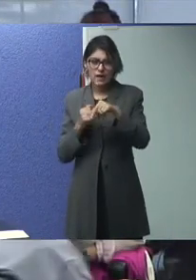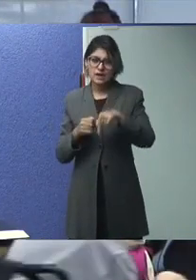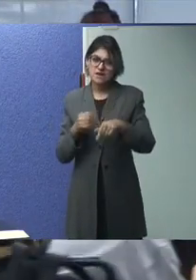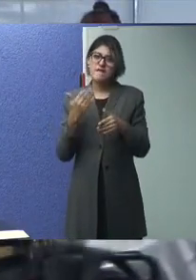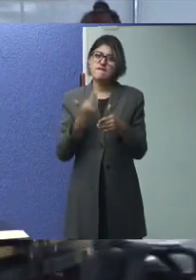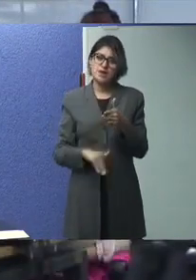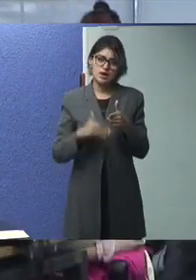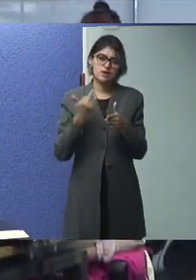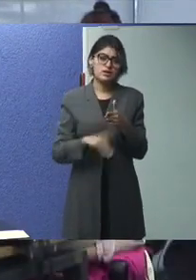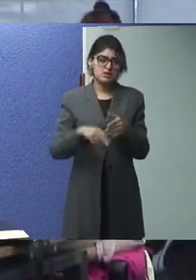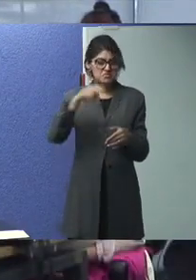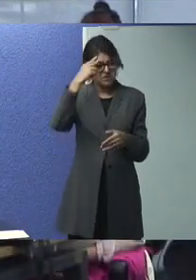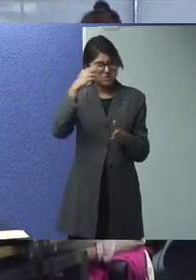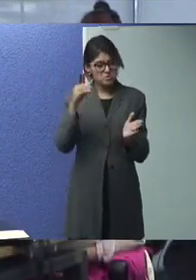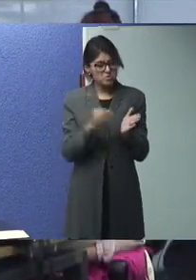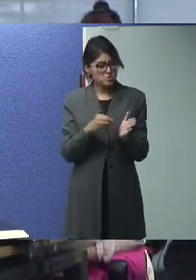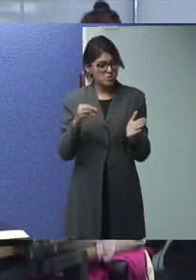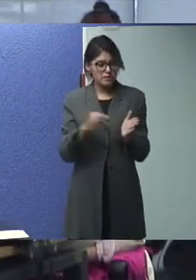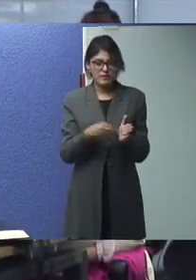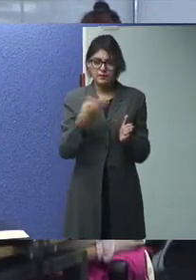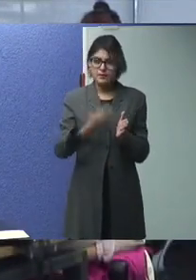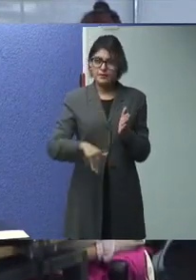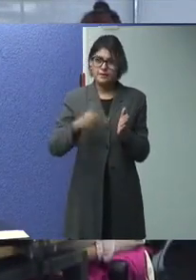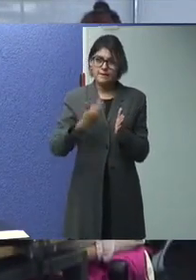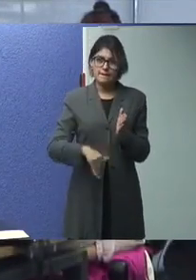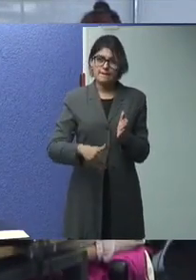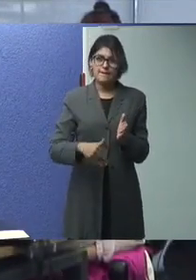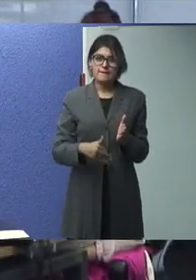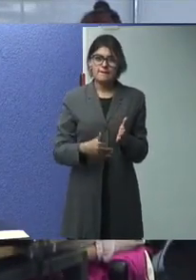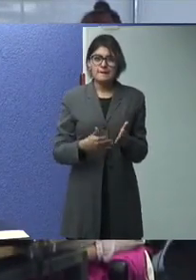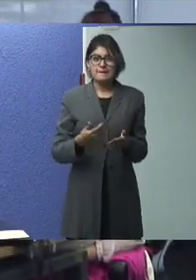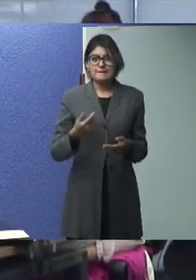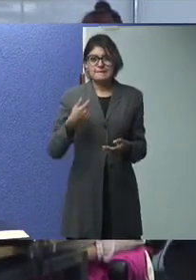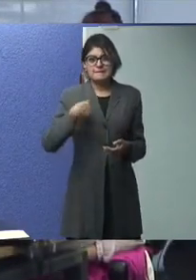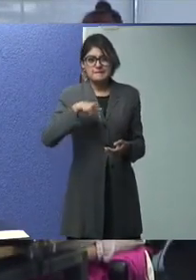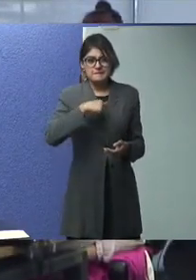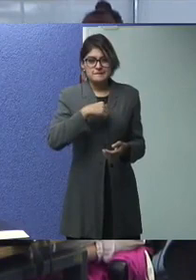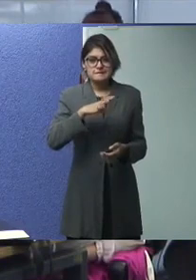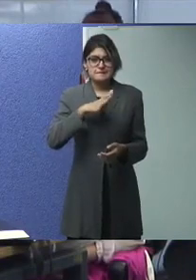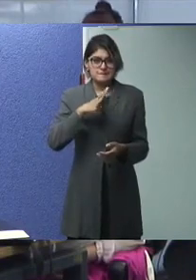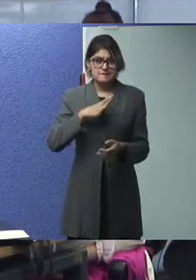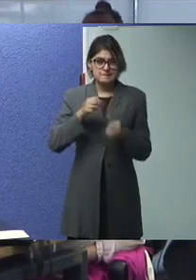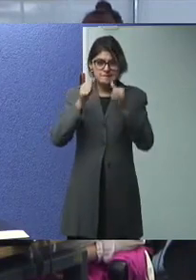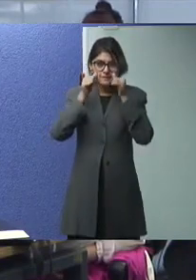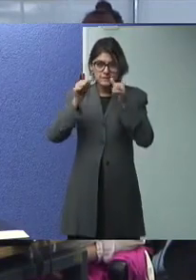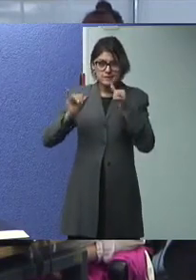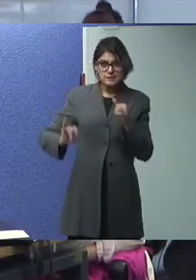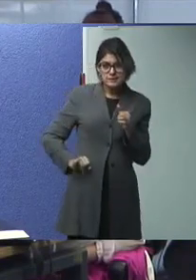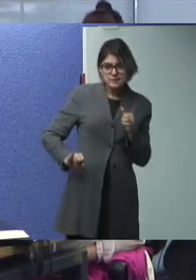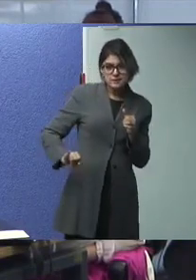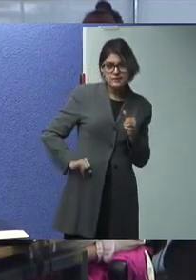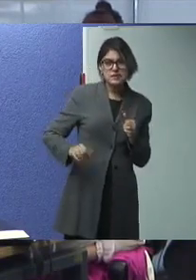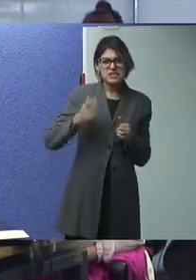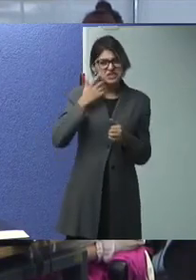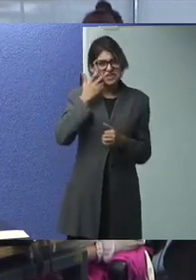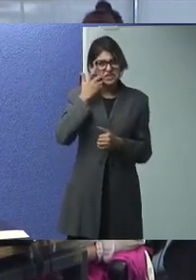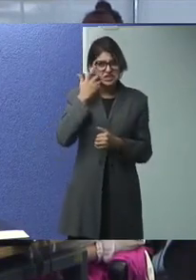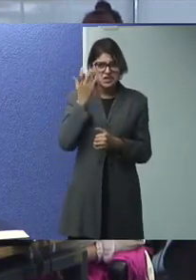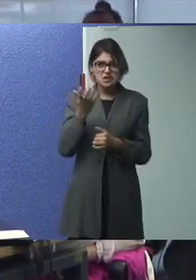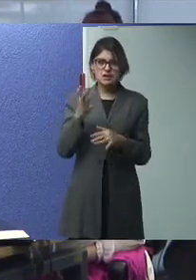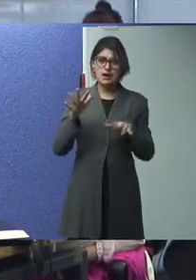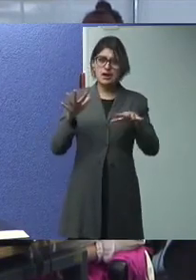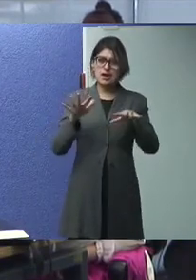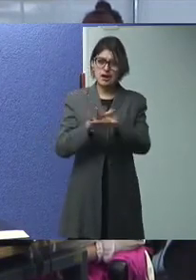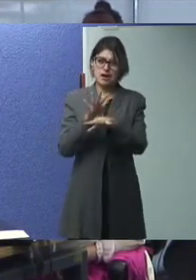todavía esta beta, y creo que al menos los que estamos interesados estamos pugnando por este cambio, ¿no? Igual a